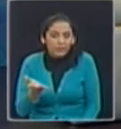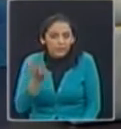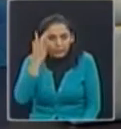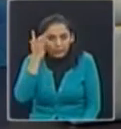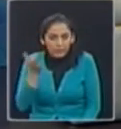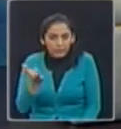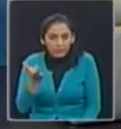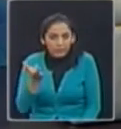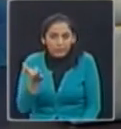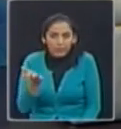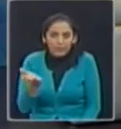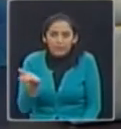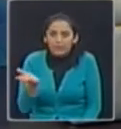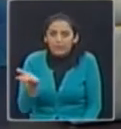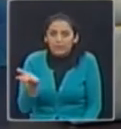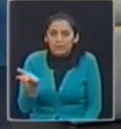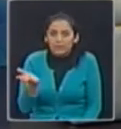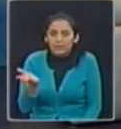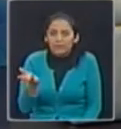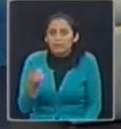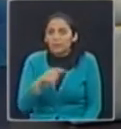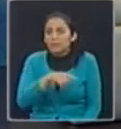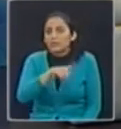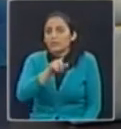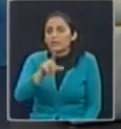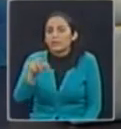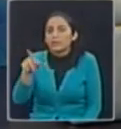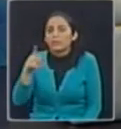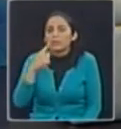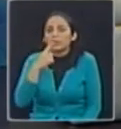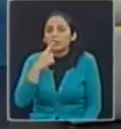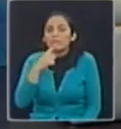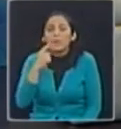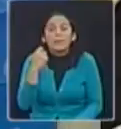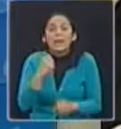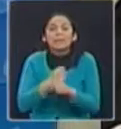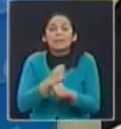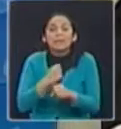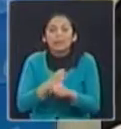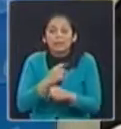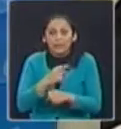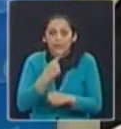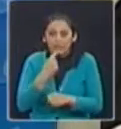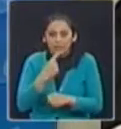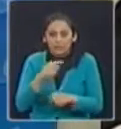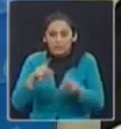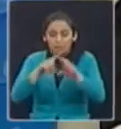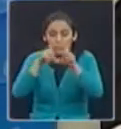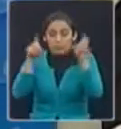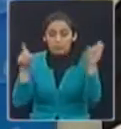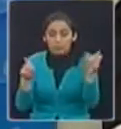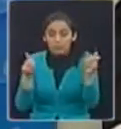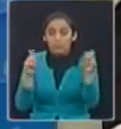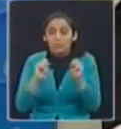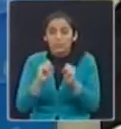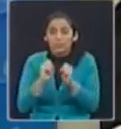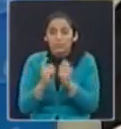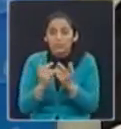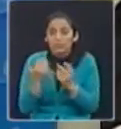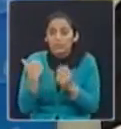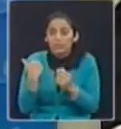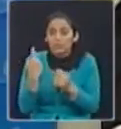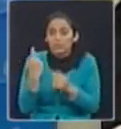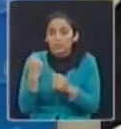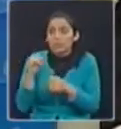norma que decía que está prohibido para él desempeño. ¿Qué es lo que dice la ley? La ley dice para ser candidato, que